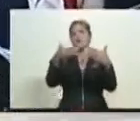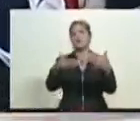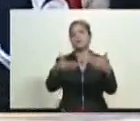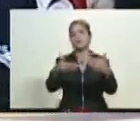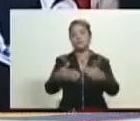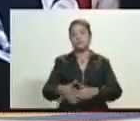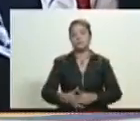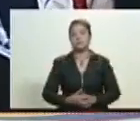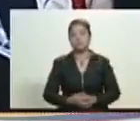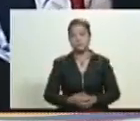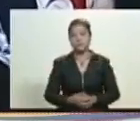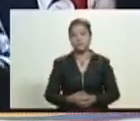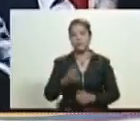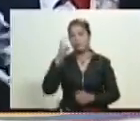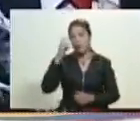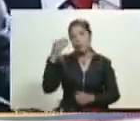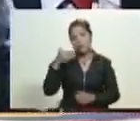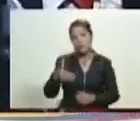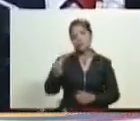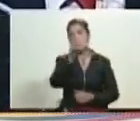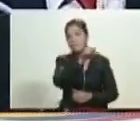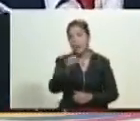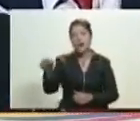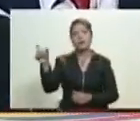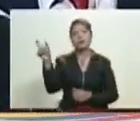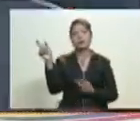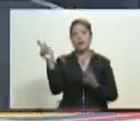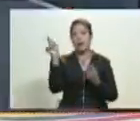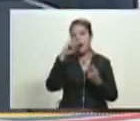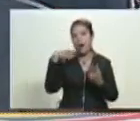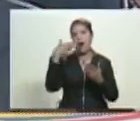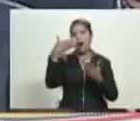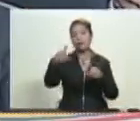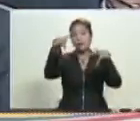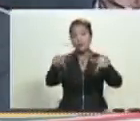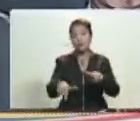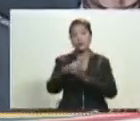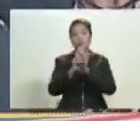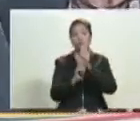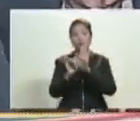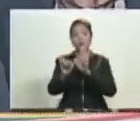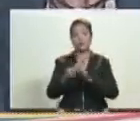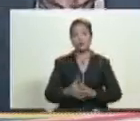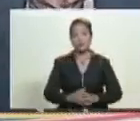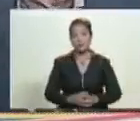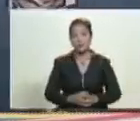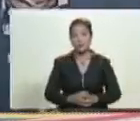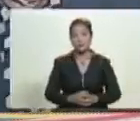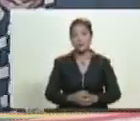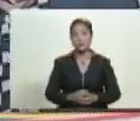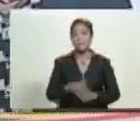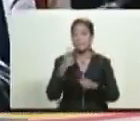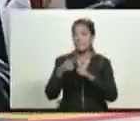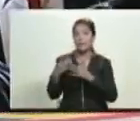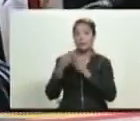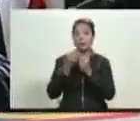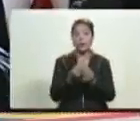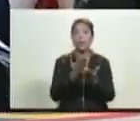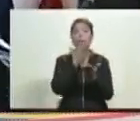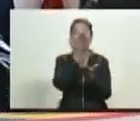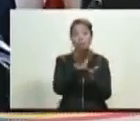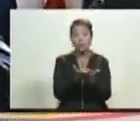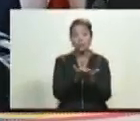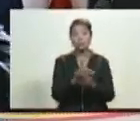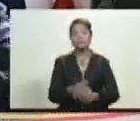los próximos días, semanas, meses y años desde esta Asamblea Nacional Constituyente. Para acompañarlos,